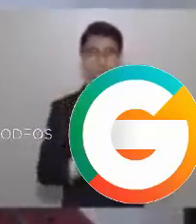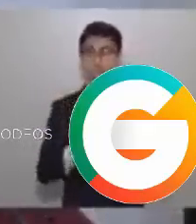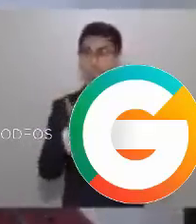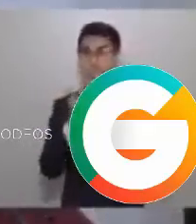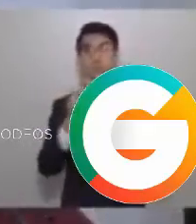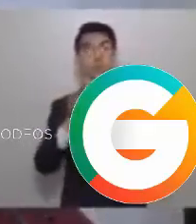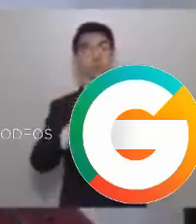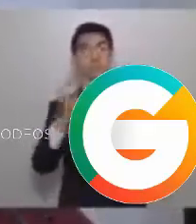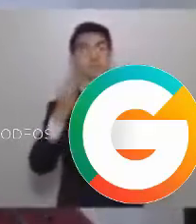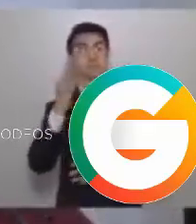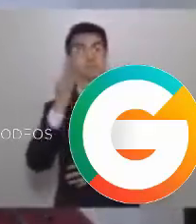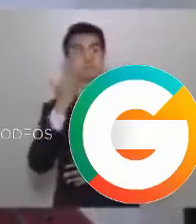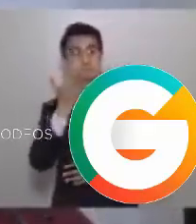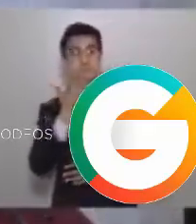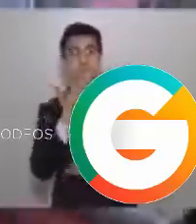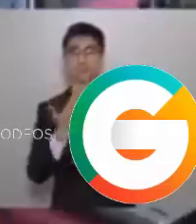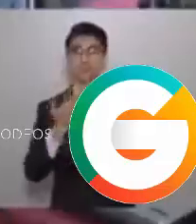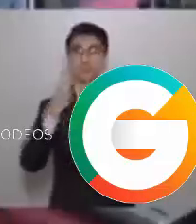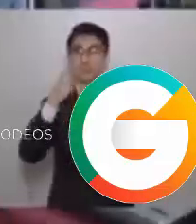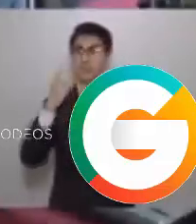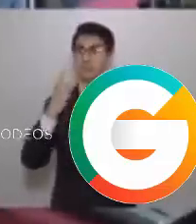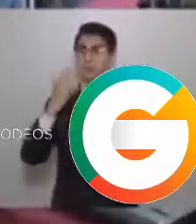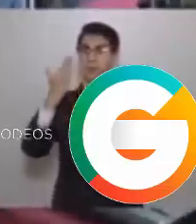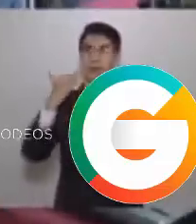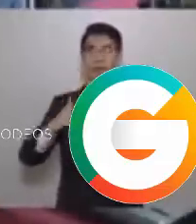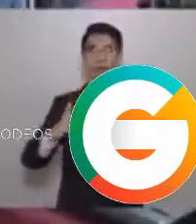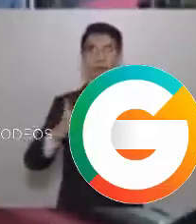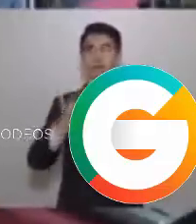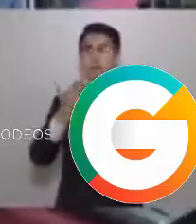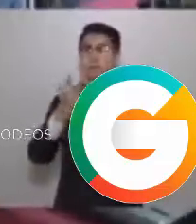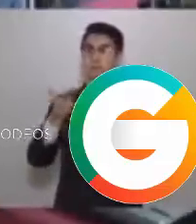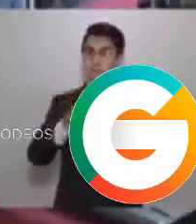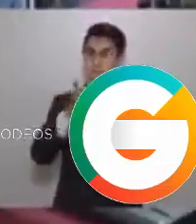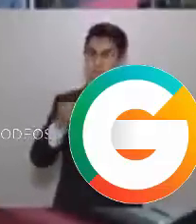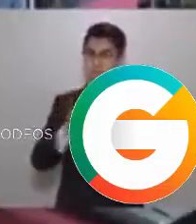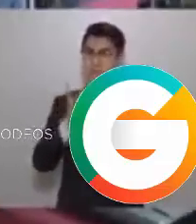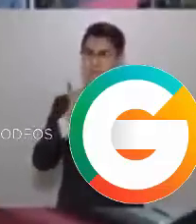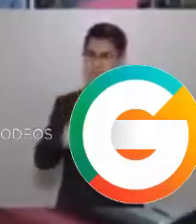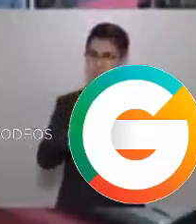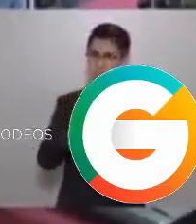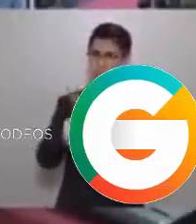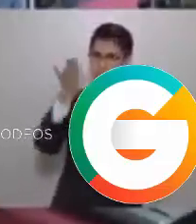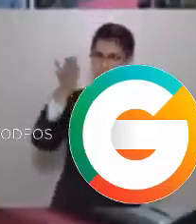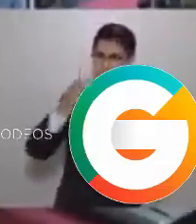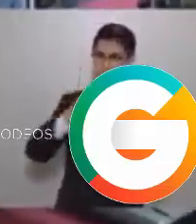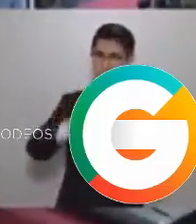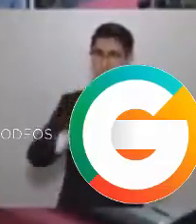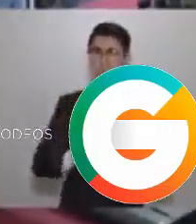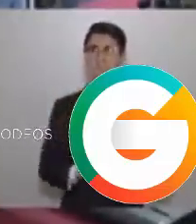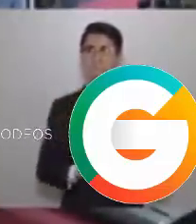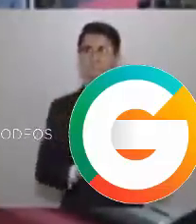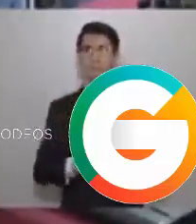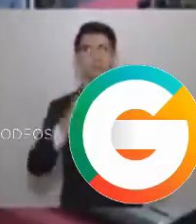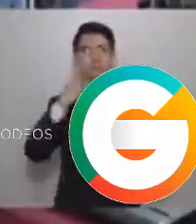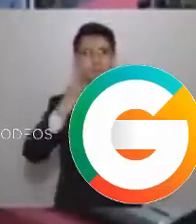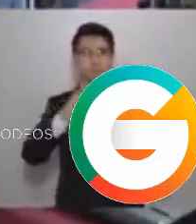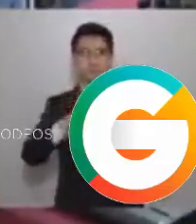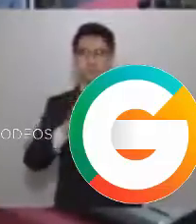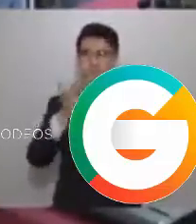adelante. Sí, muchas gracias. Ernesto Ríos, Derecha a la Flecha y Mente Informativo Fiscal o el Secretario de